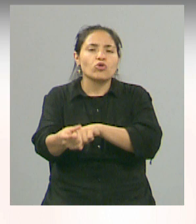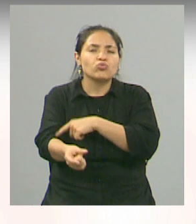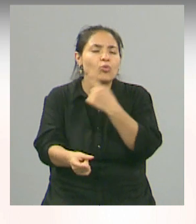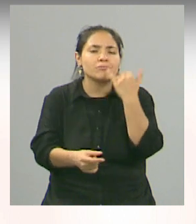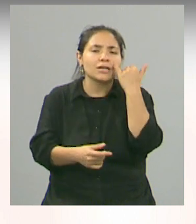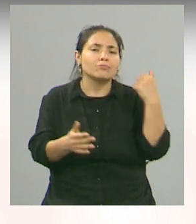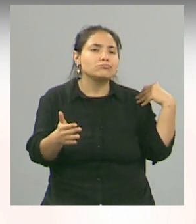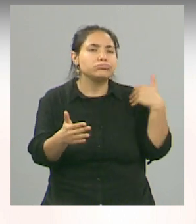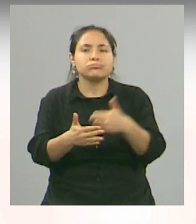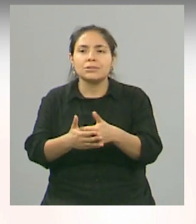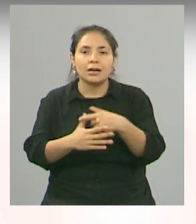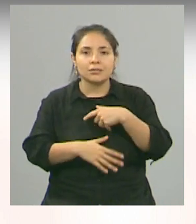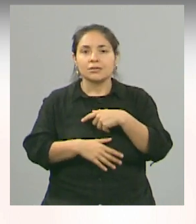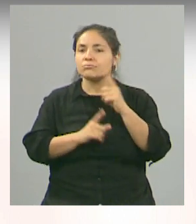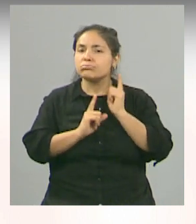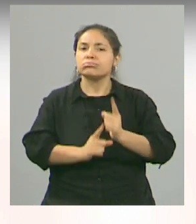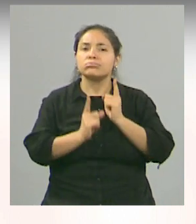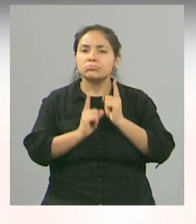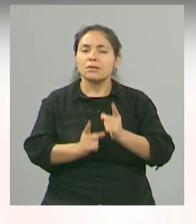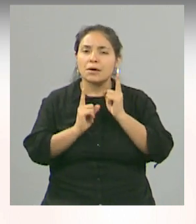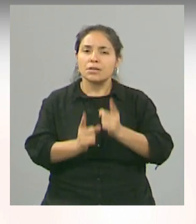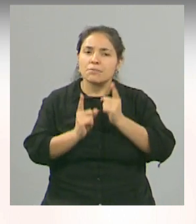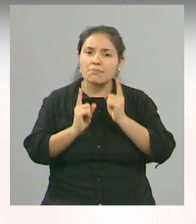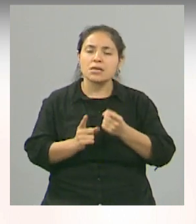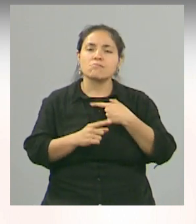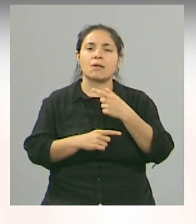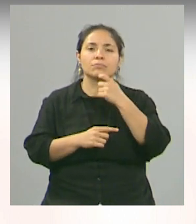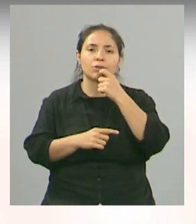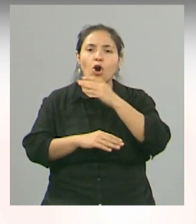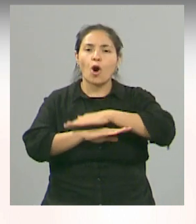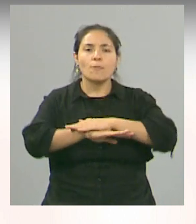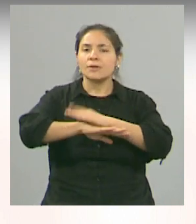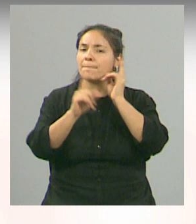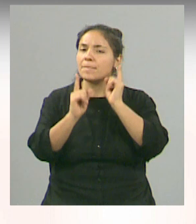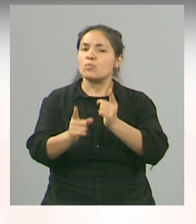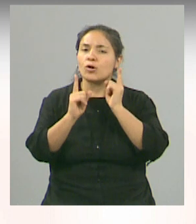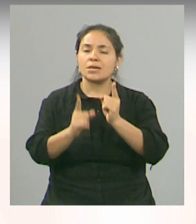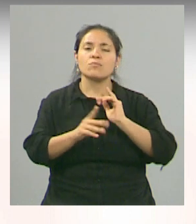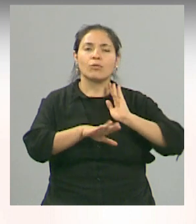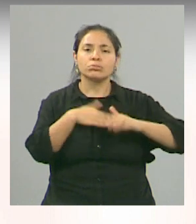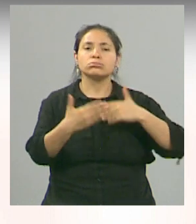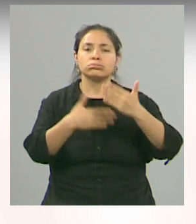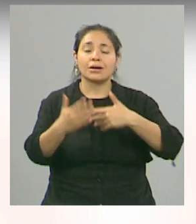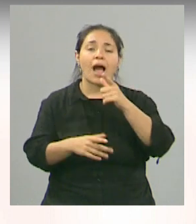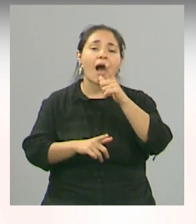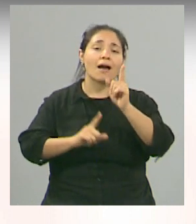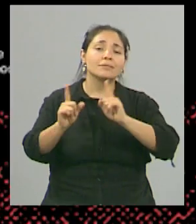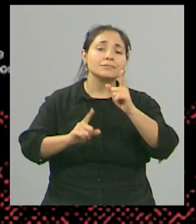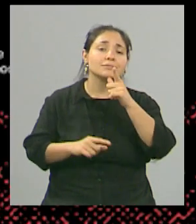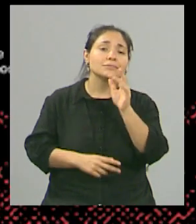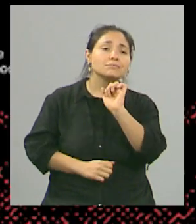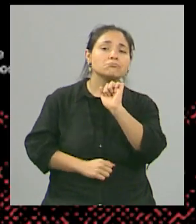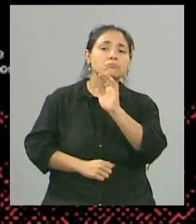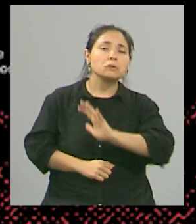prácticas que se identifican, que se repiten, que tienen ciertos patrones de conducta y que a veces son invisibilizadas o a